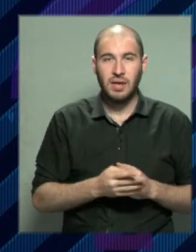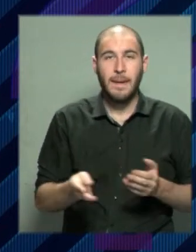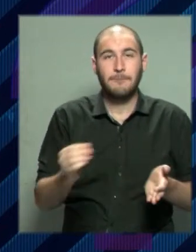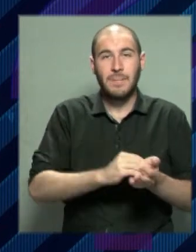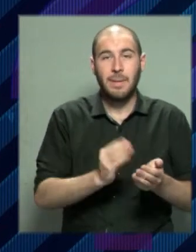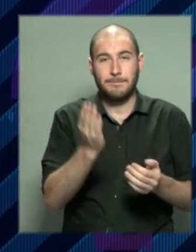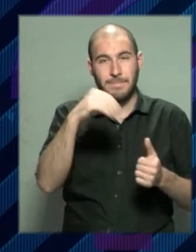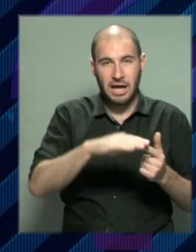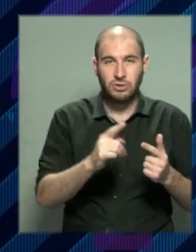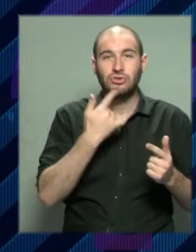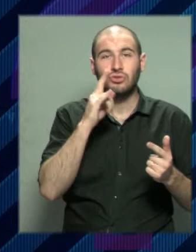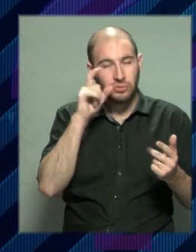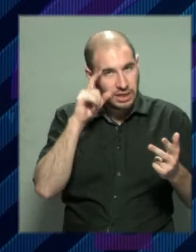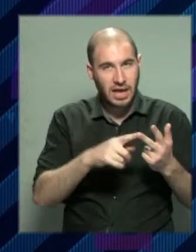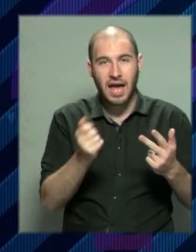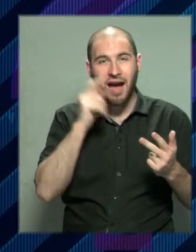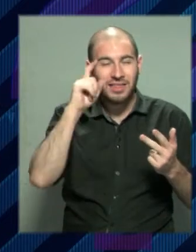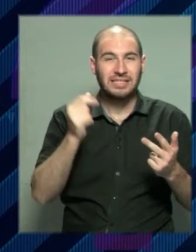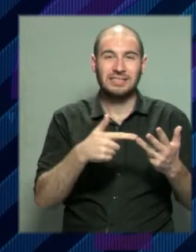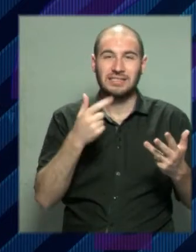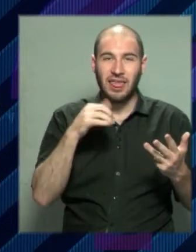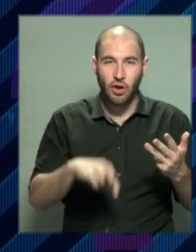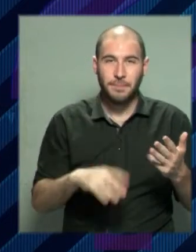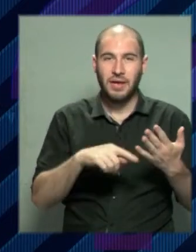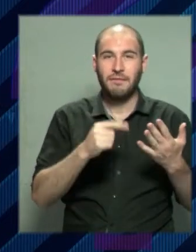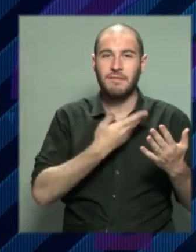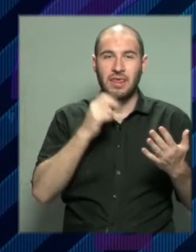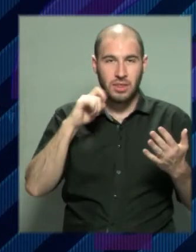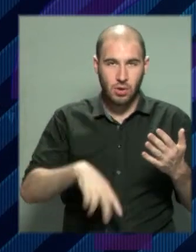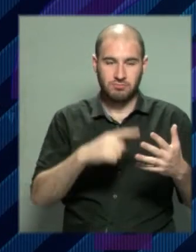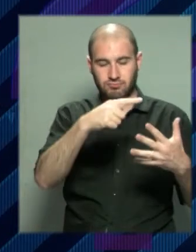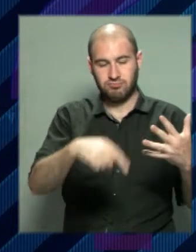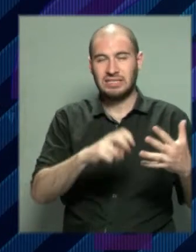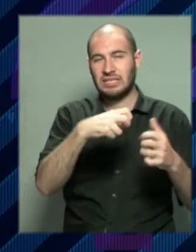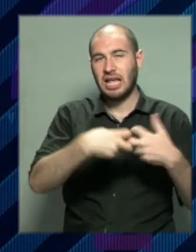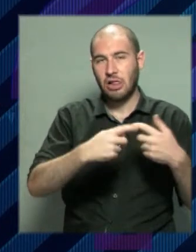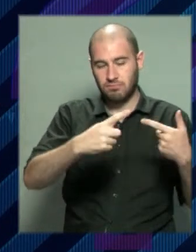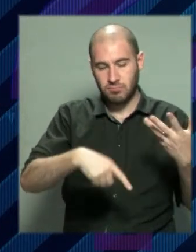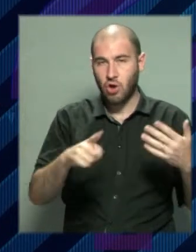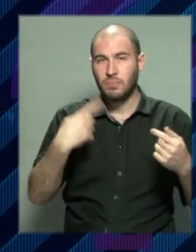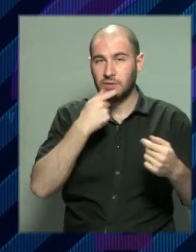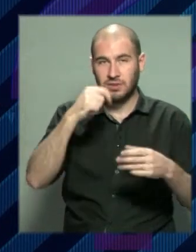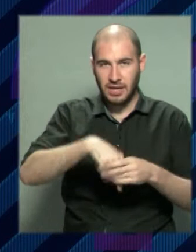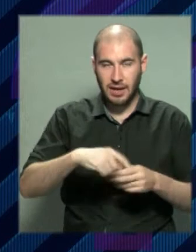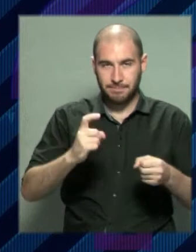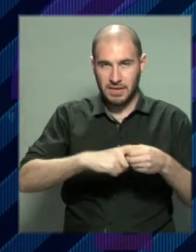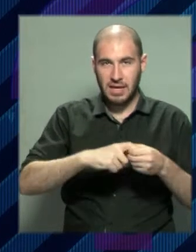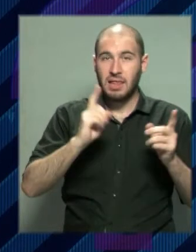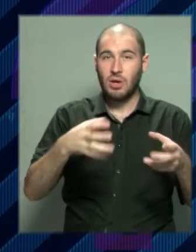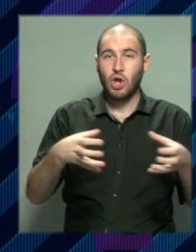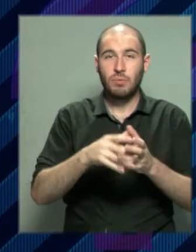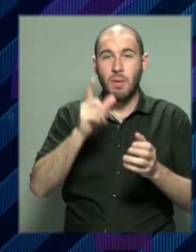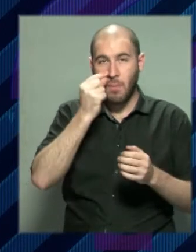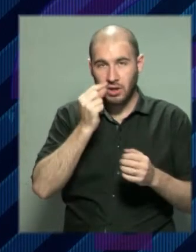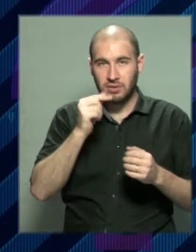la bancaria, el SUTE, ATE, SADOP y FADIUNC, entre otros gremios en Mendoza. Y en cuanto a las agrupaciones